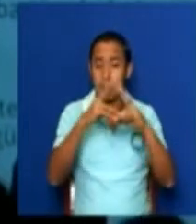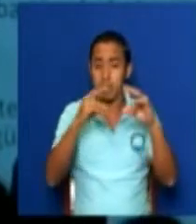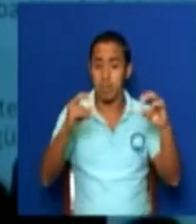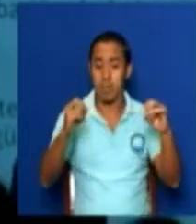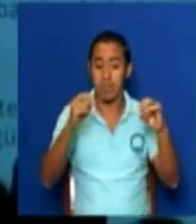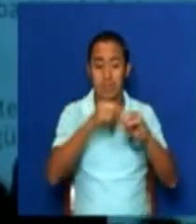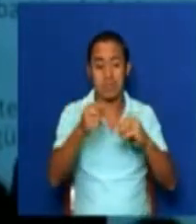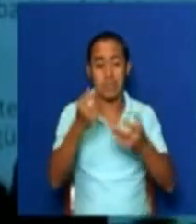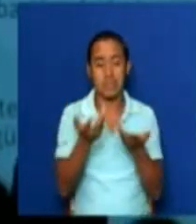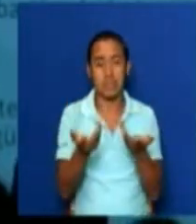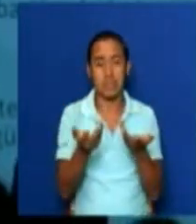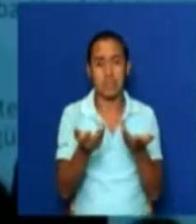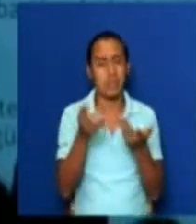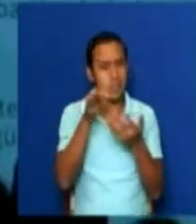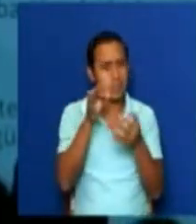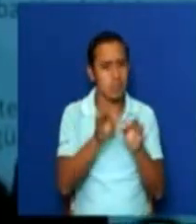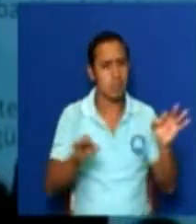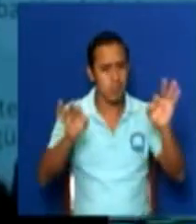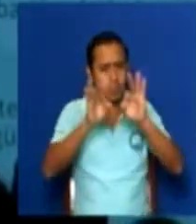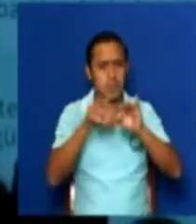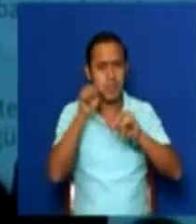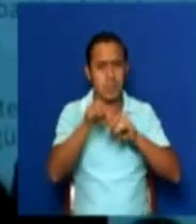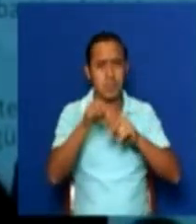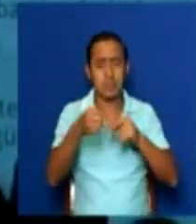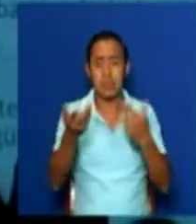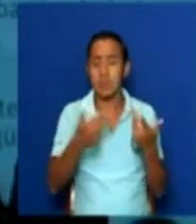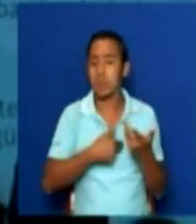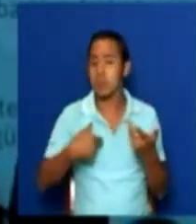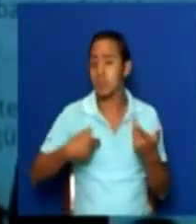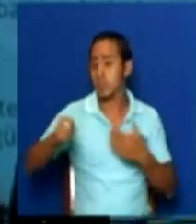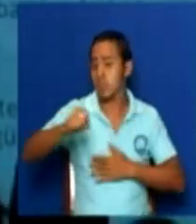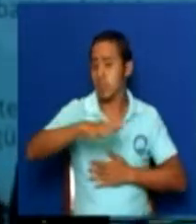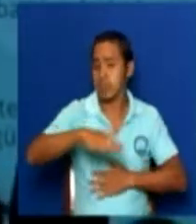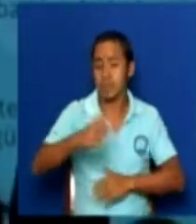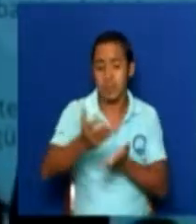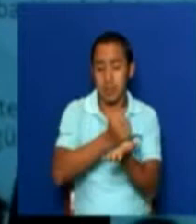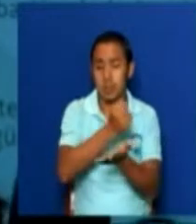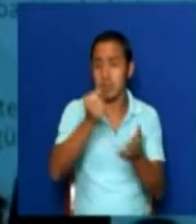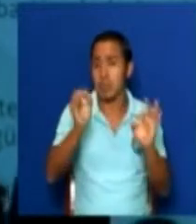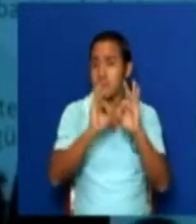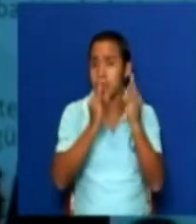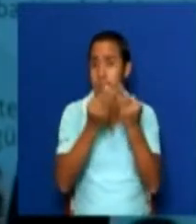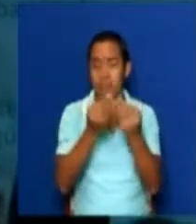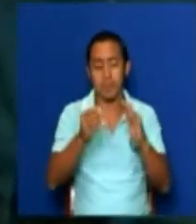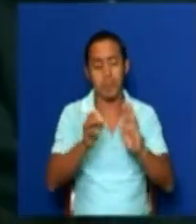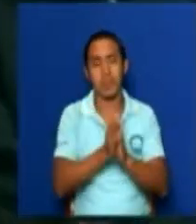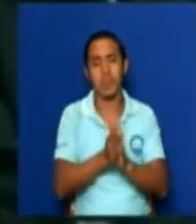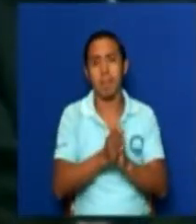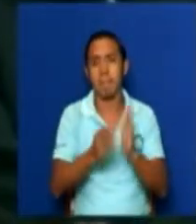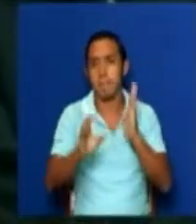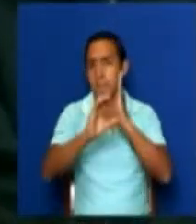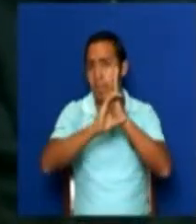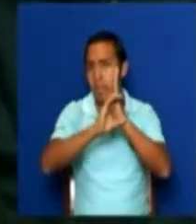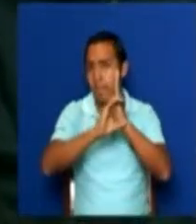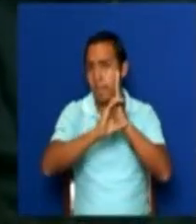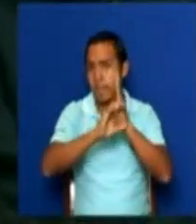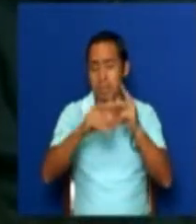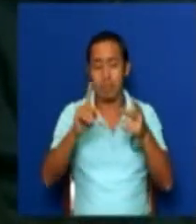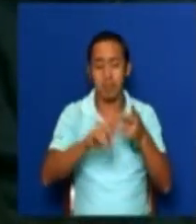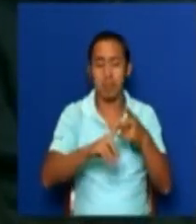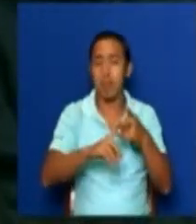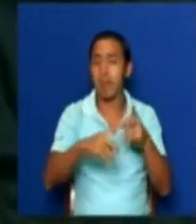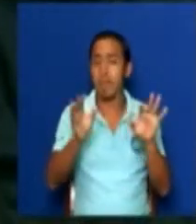como eje fundamental de nuestra sociedad. En el Código de la Familia, el capítulo de la responsabilidad paterna